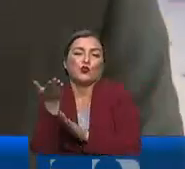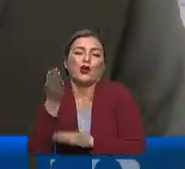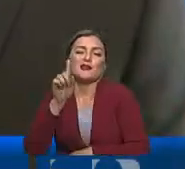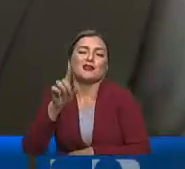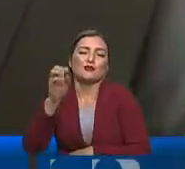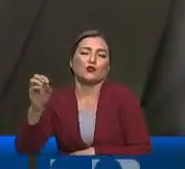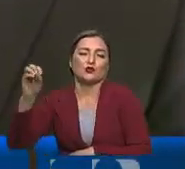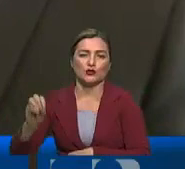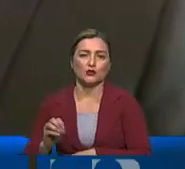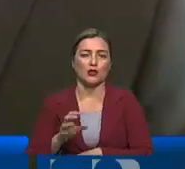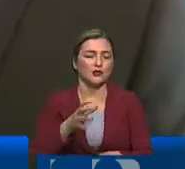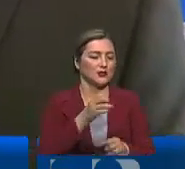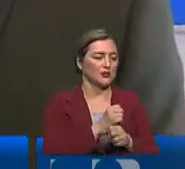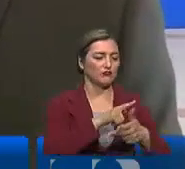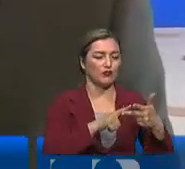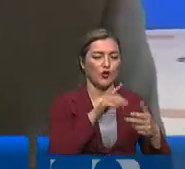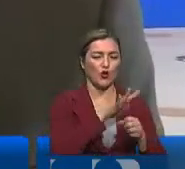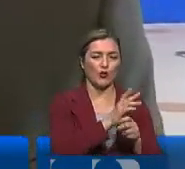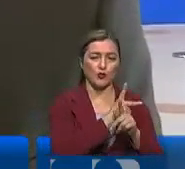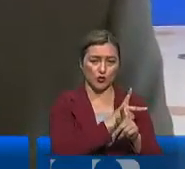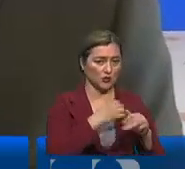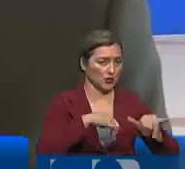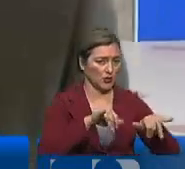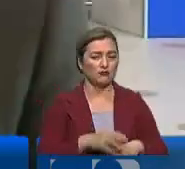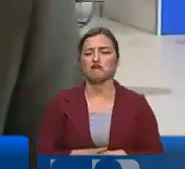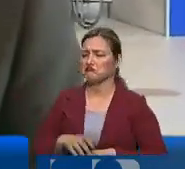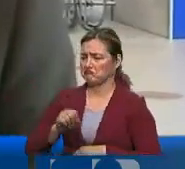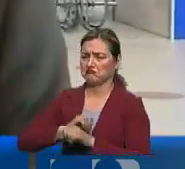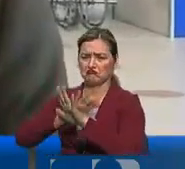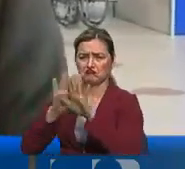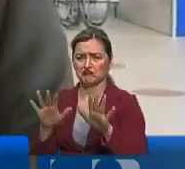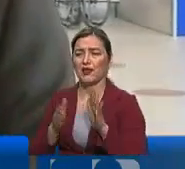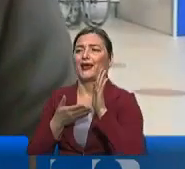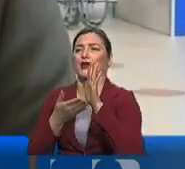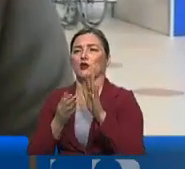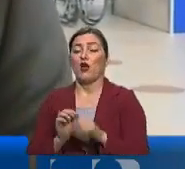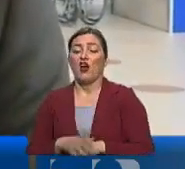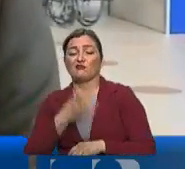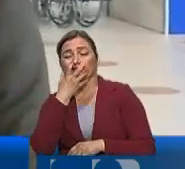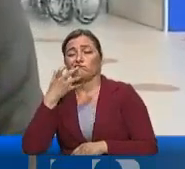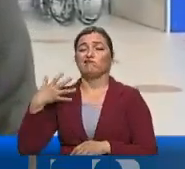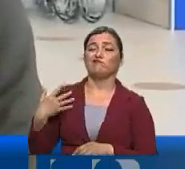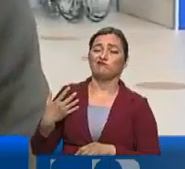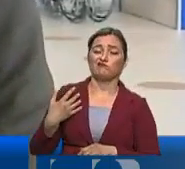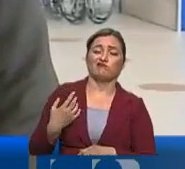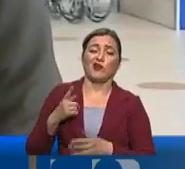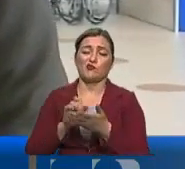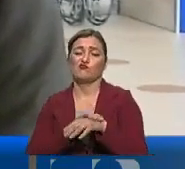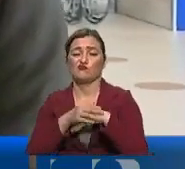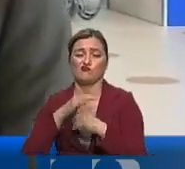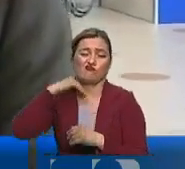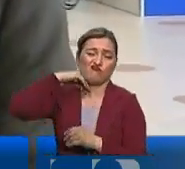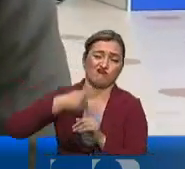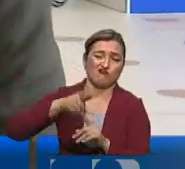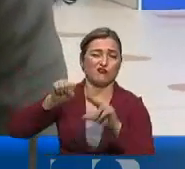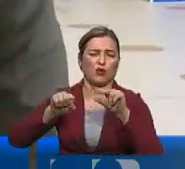¿Se mantienen las medidas de bioseguridad? Eso es muy importante aclarar, esto no implica ningún tipo de relajamiento, lo que significa simplemente es una